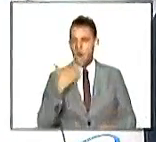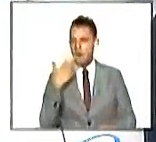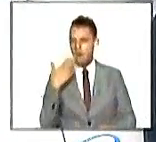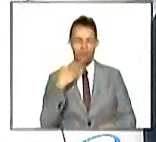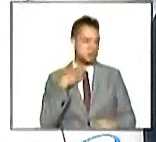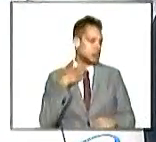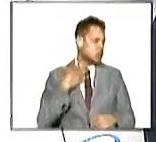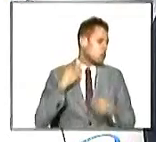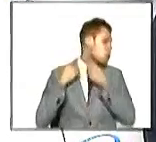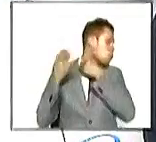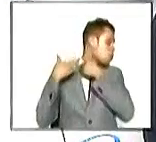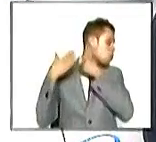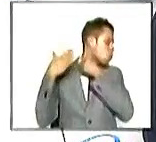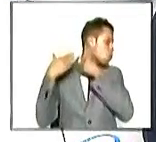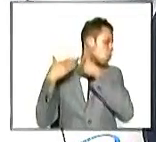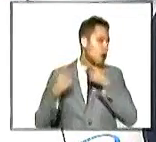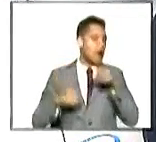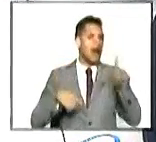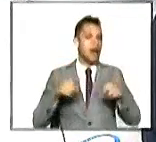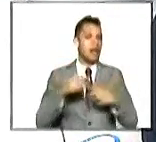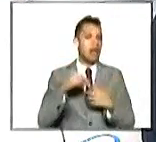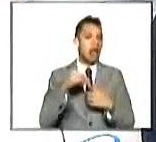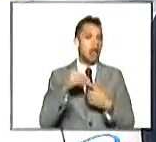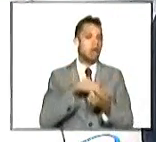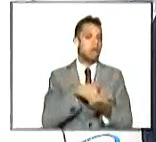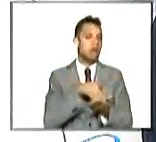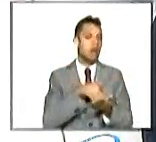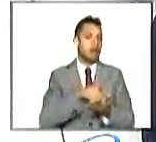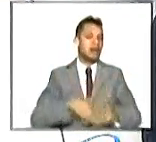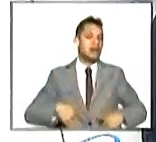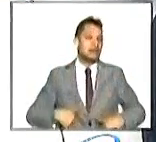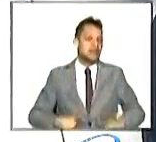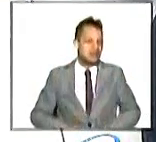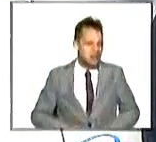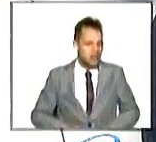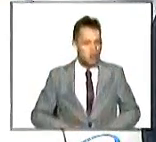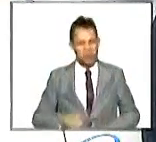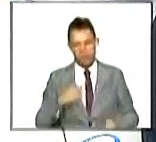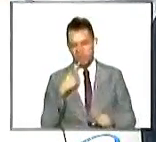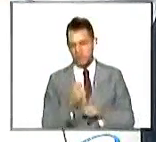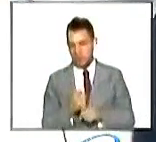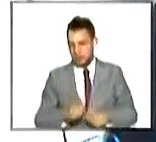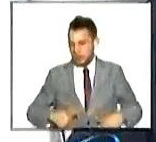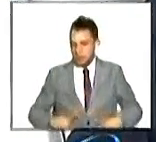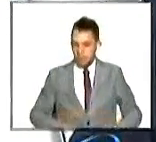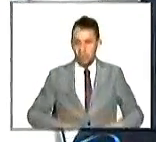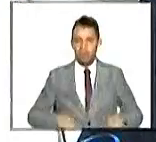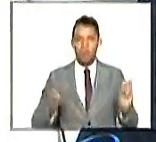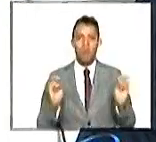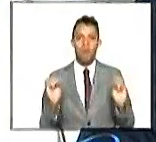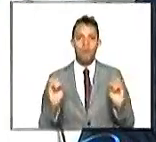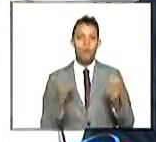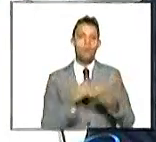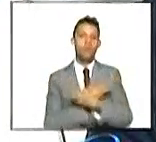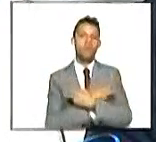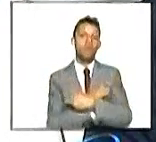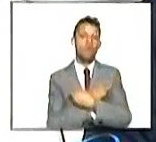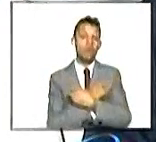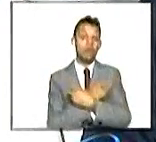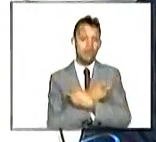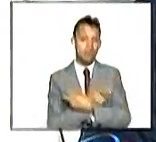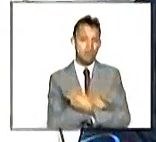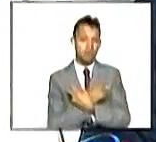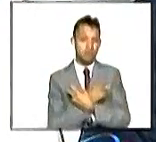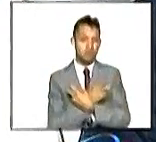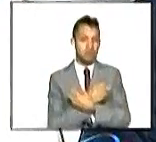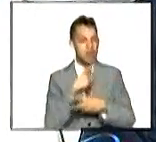fogajes, debilidad, puede tener cansancio, la persona puede empezar a iniciar a tener osteoporosis, pero la pregunta es,